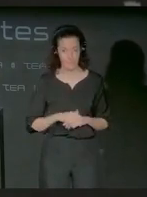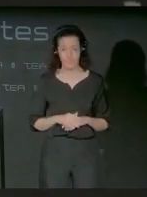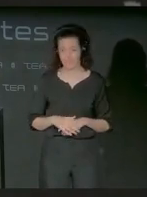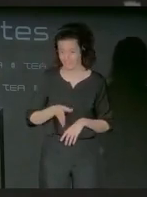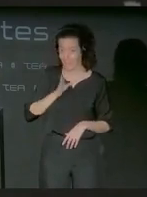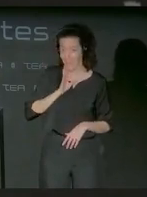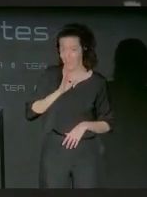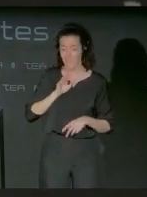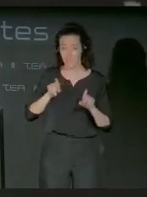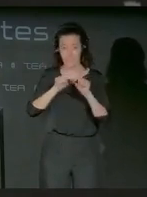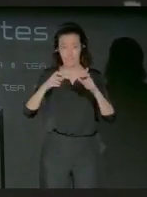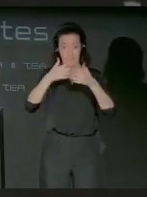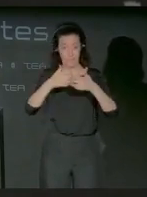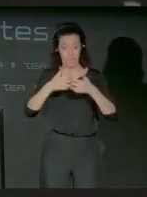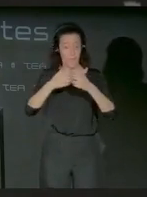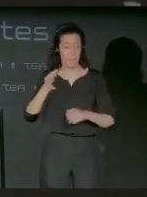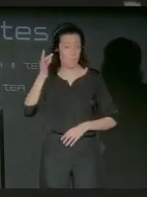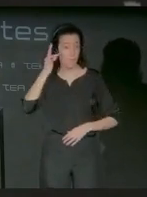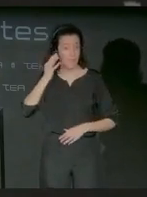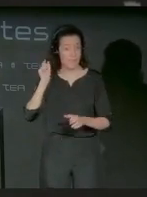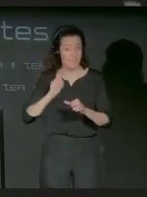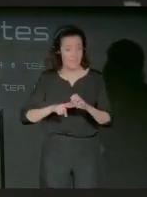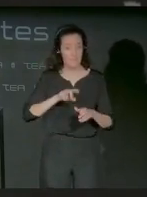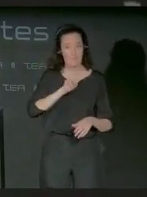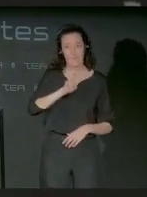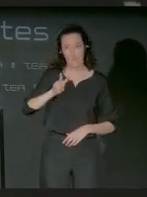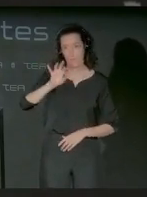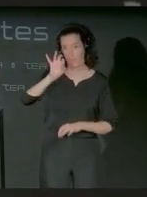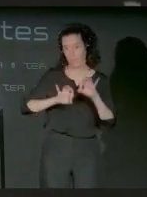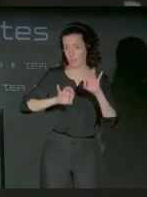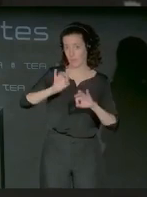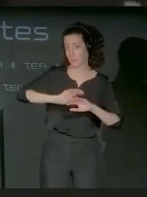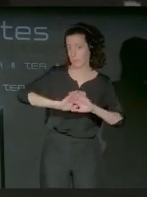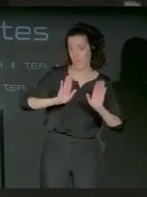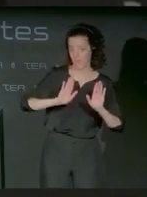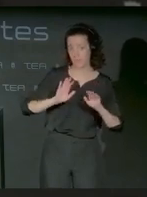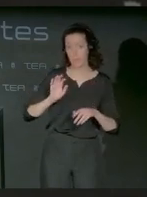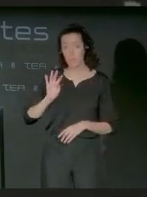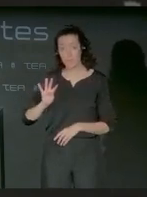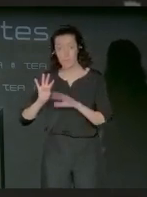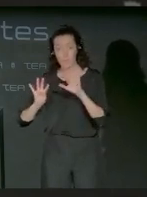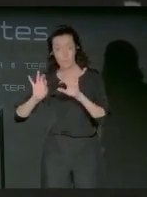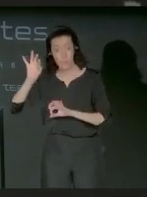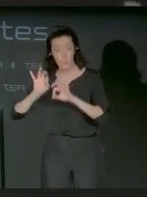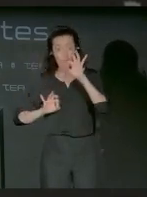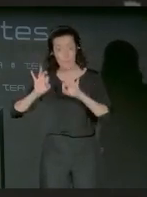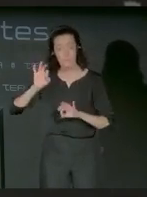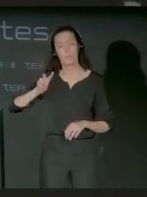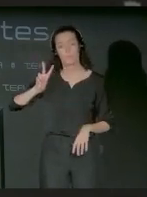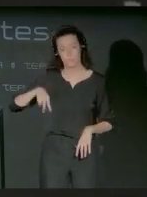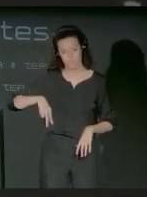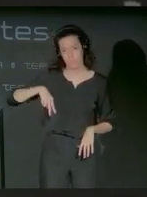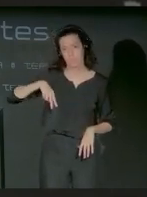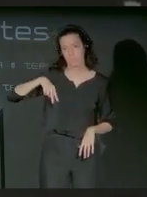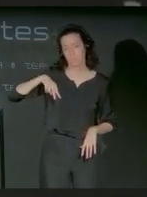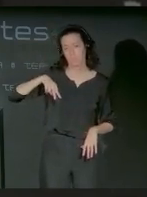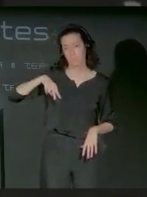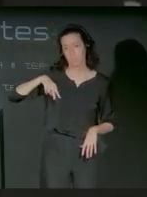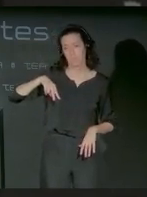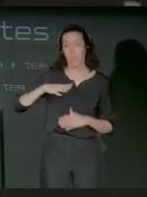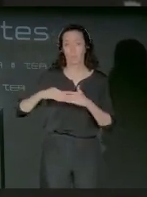en la industria es solo el 22% 22% frente a un 49% que representa en términos de